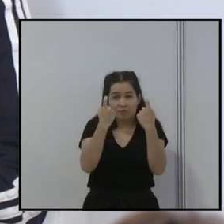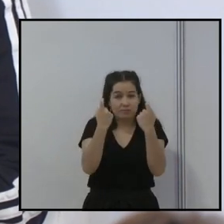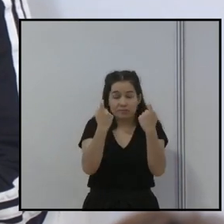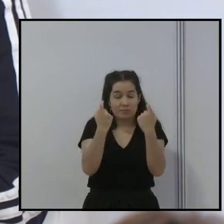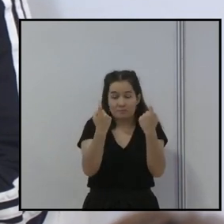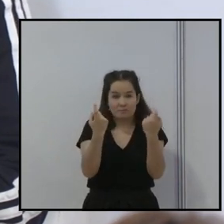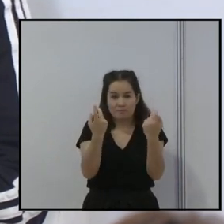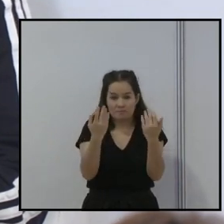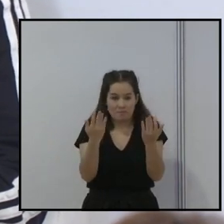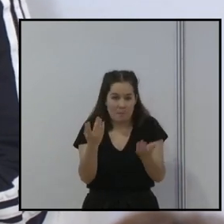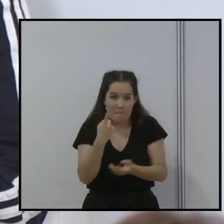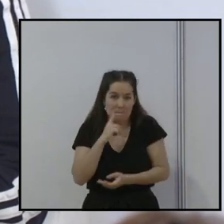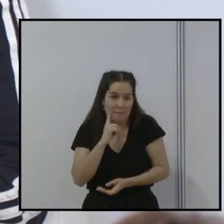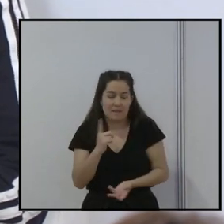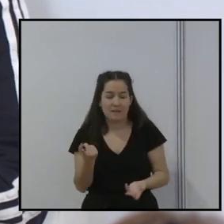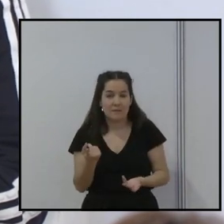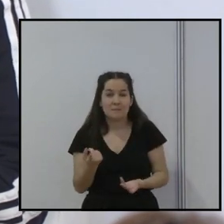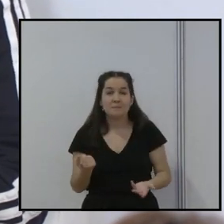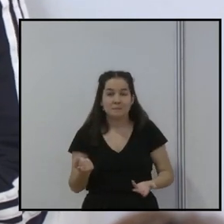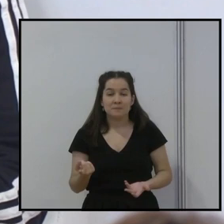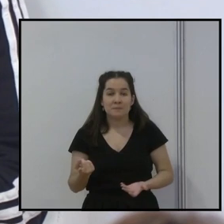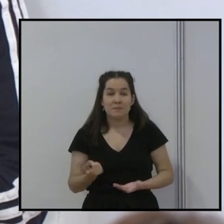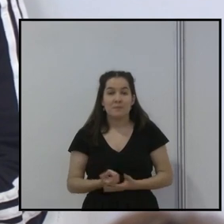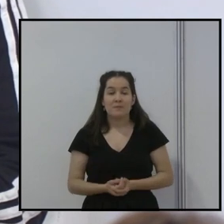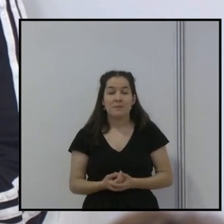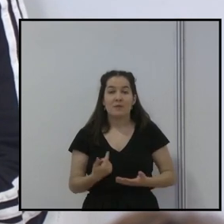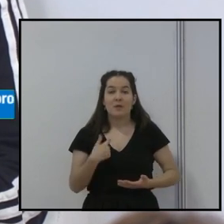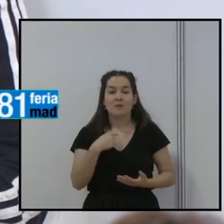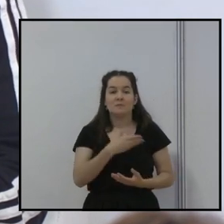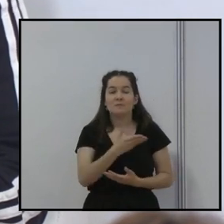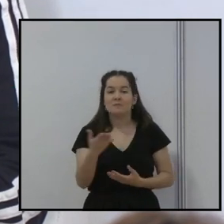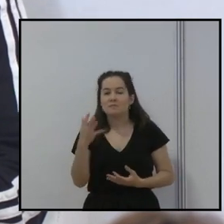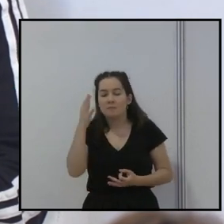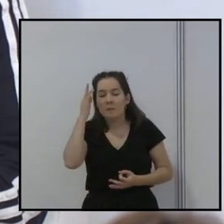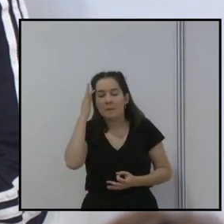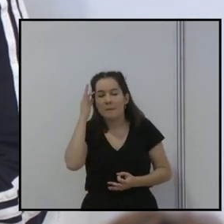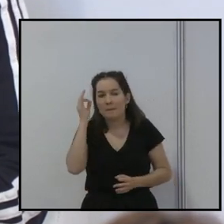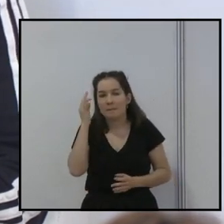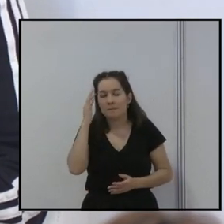tengo la sensación de que te hacen creer que tener un porcentaje de malestar en